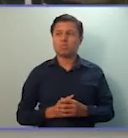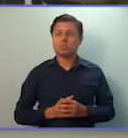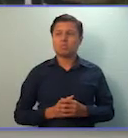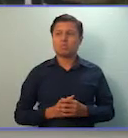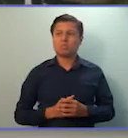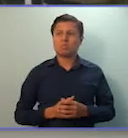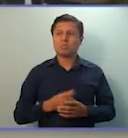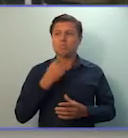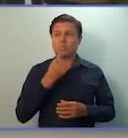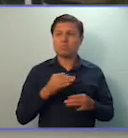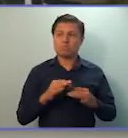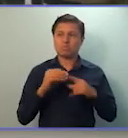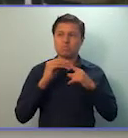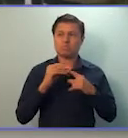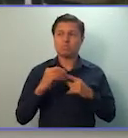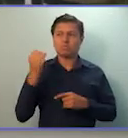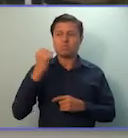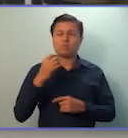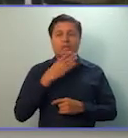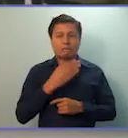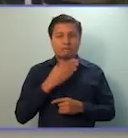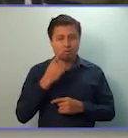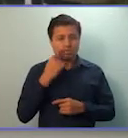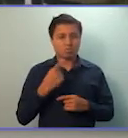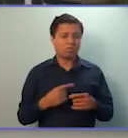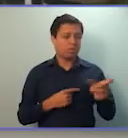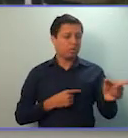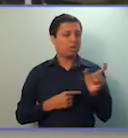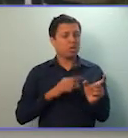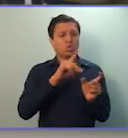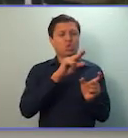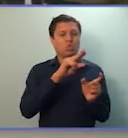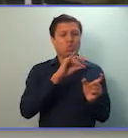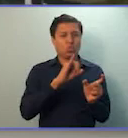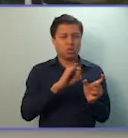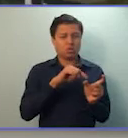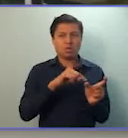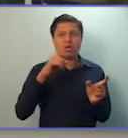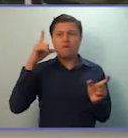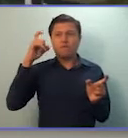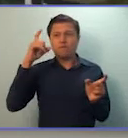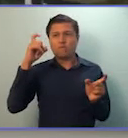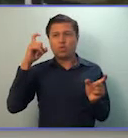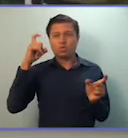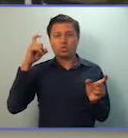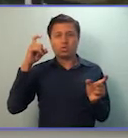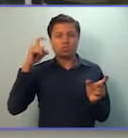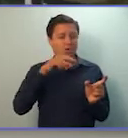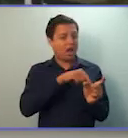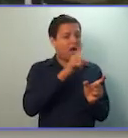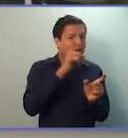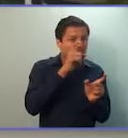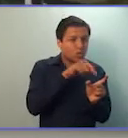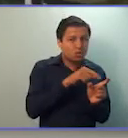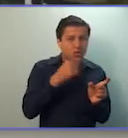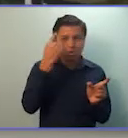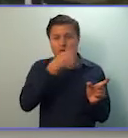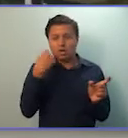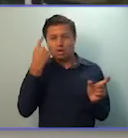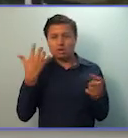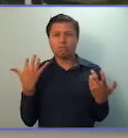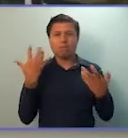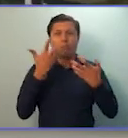son las que principalmente tienen dificultades para ejercer su derecho al voto al momento de llegar a un centro de votación porque obviamente